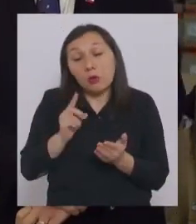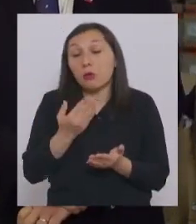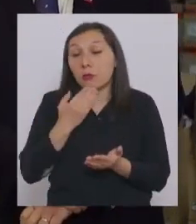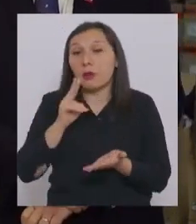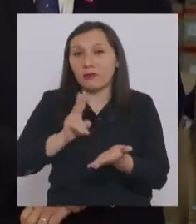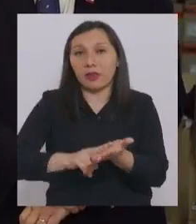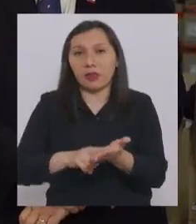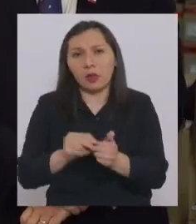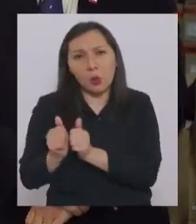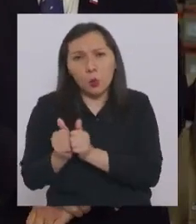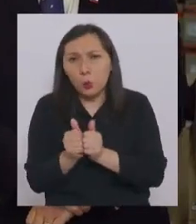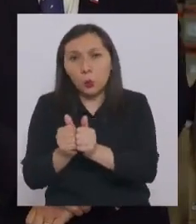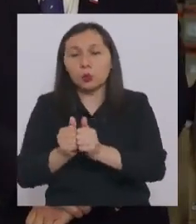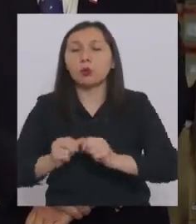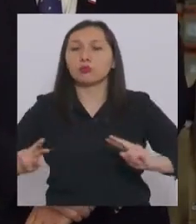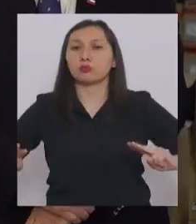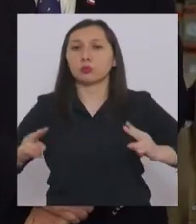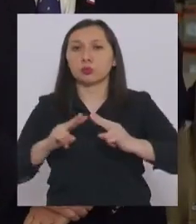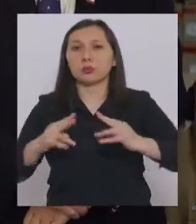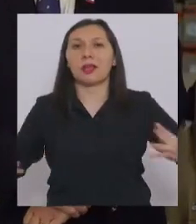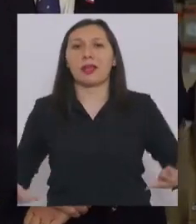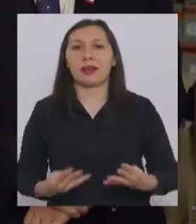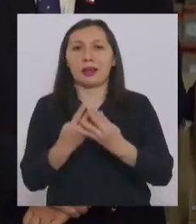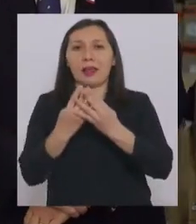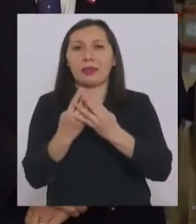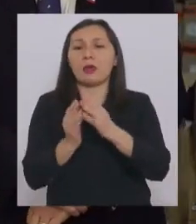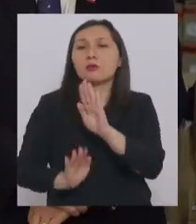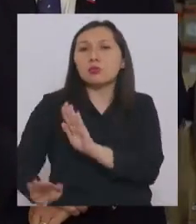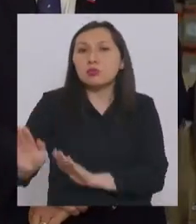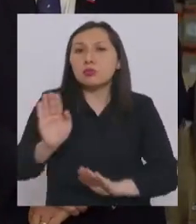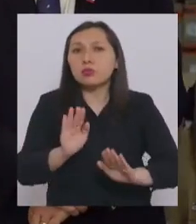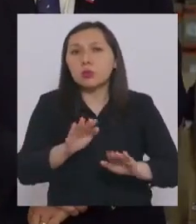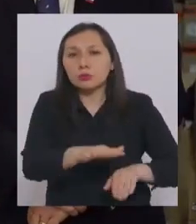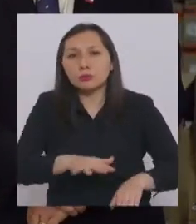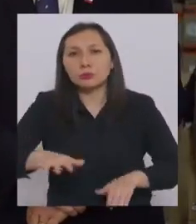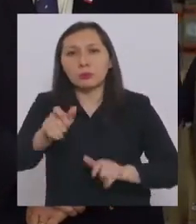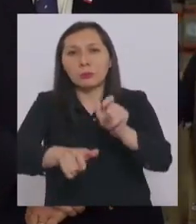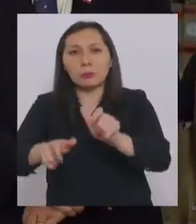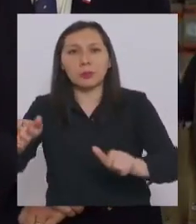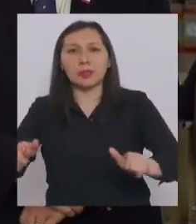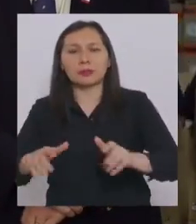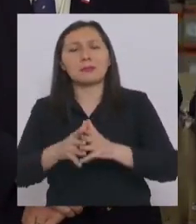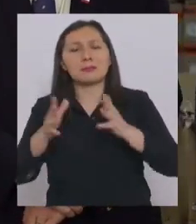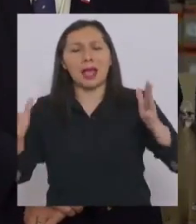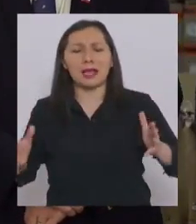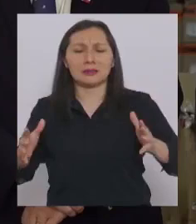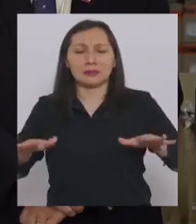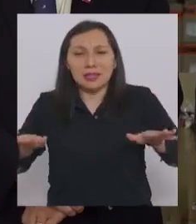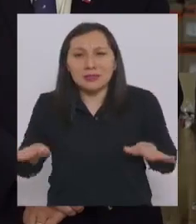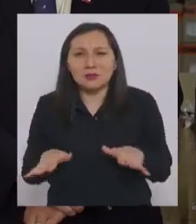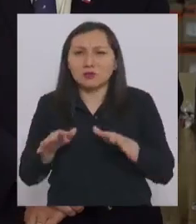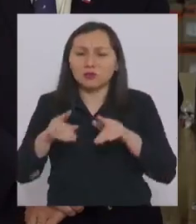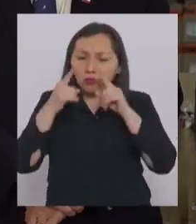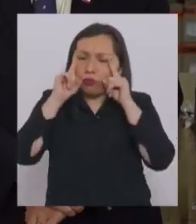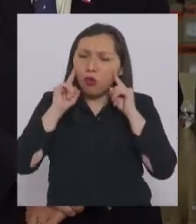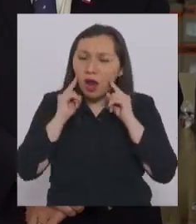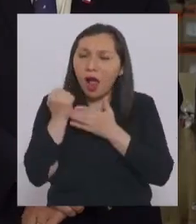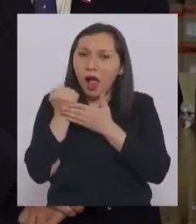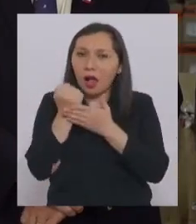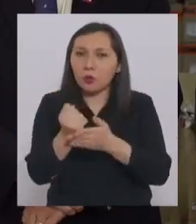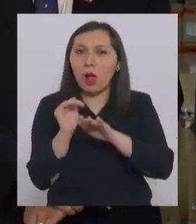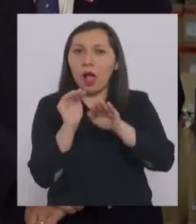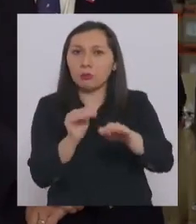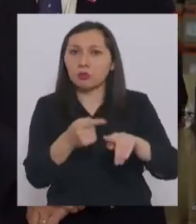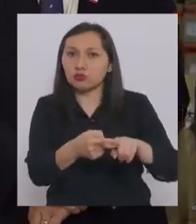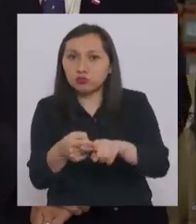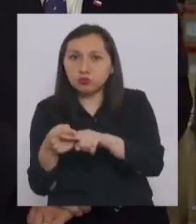que juntos hemos construido una red de protección social que ha sido el mayor esfuerzo de ayuda y apoyo social